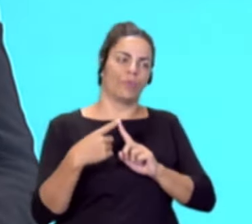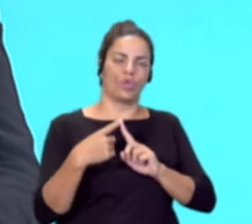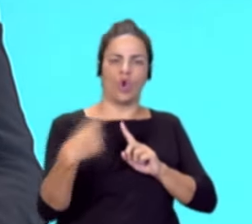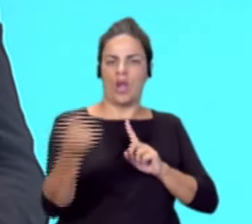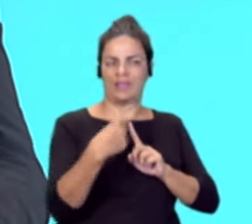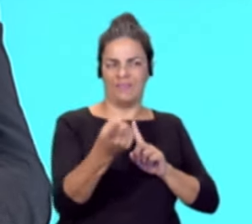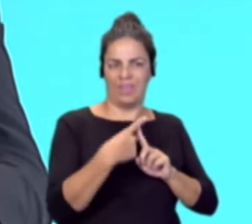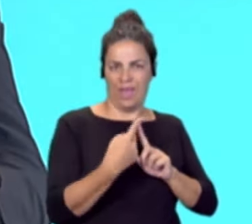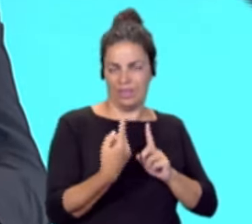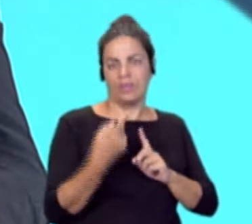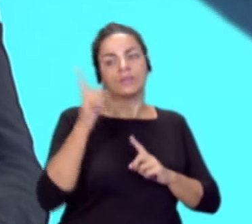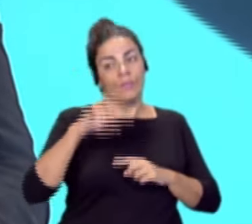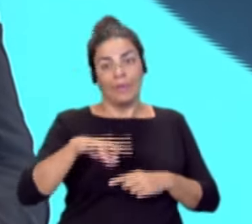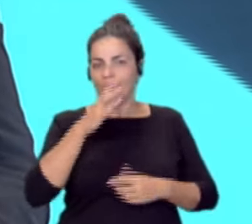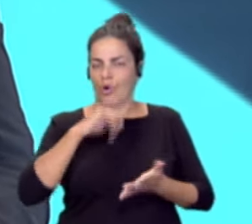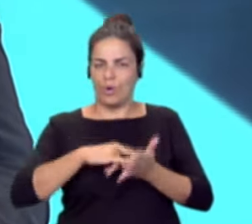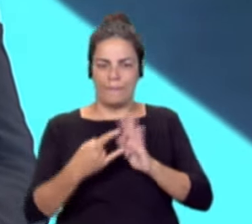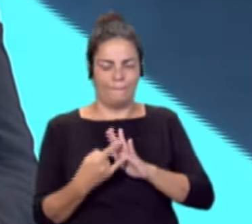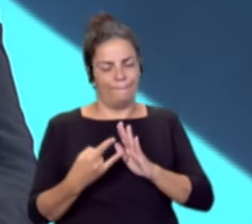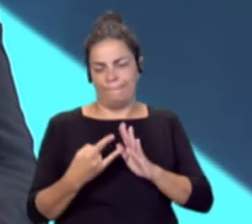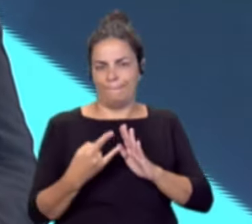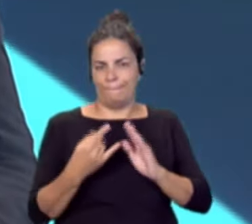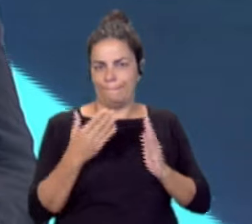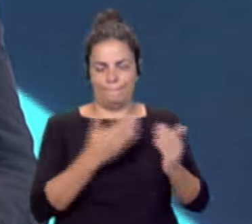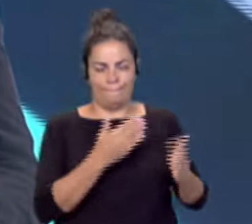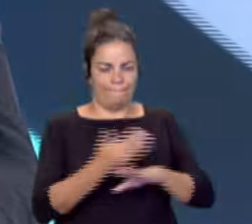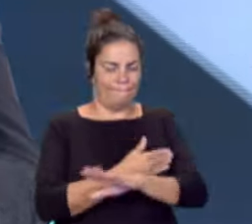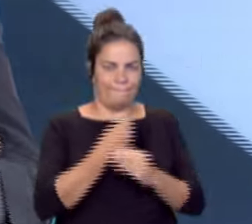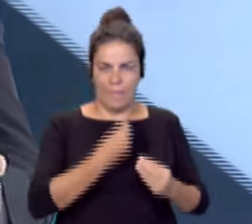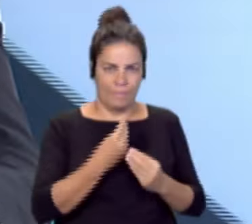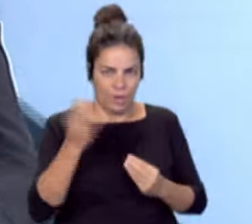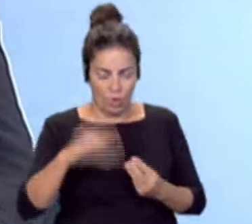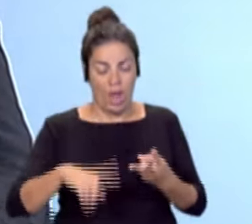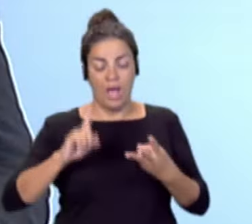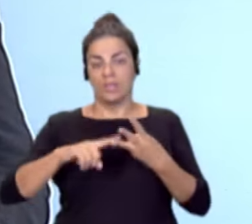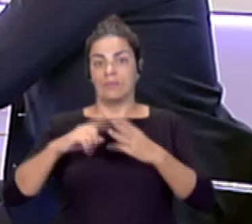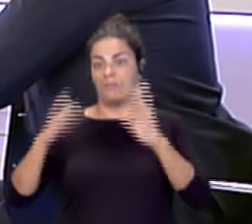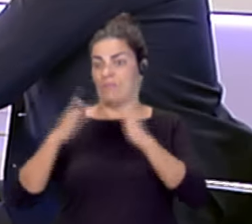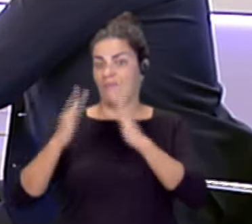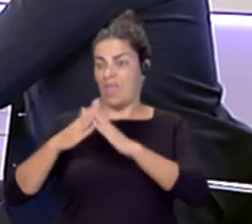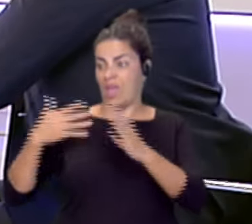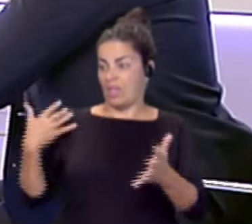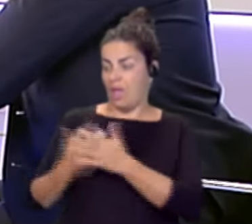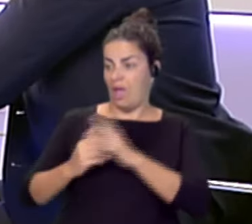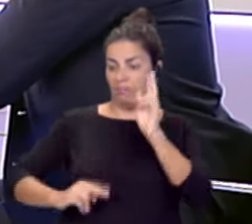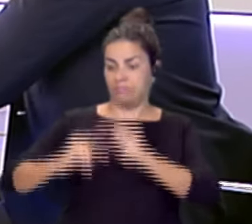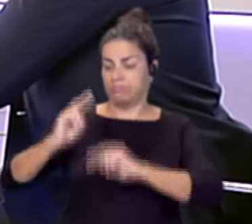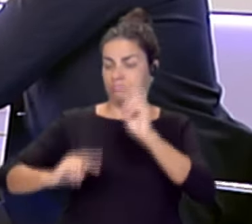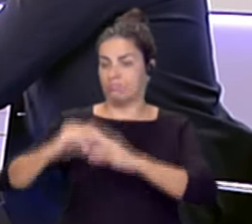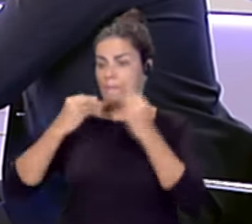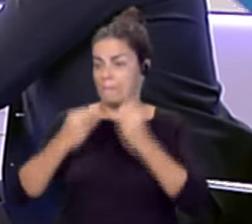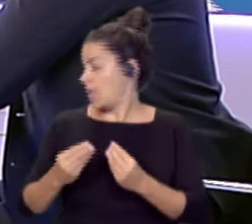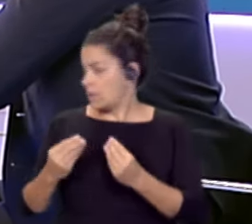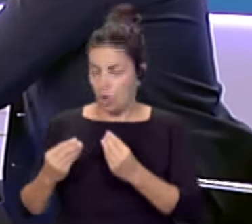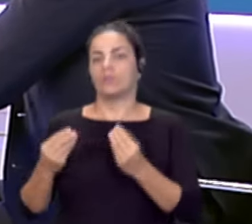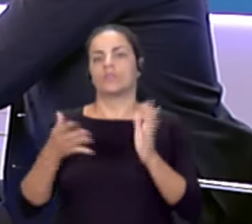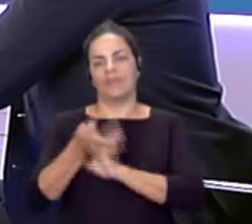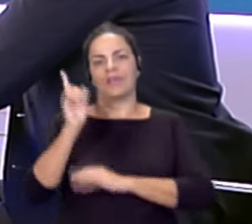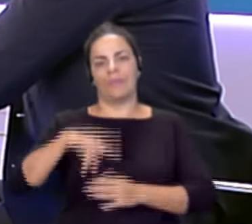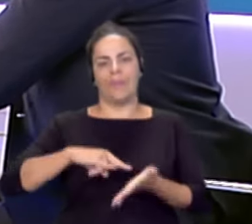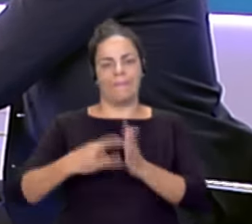también de planificación, no hemos hecho viviendas concretamente en tiempo y forma, es una falta también de planificación, y eso mismo que hemos hablado también